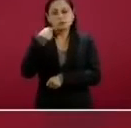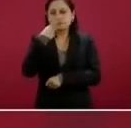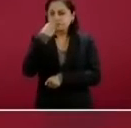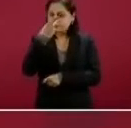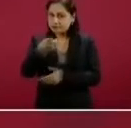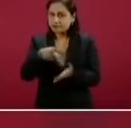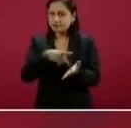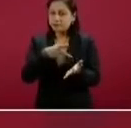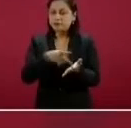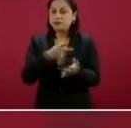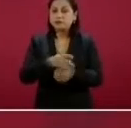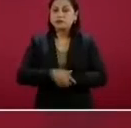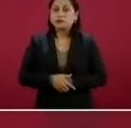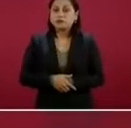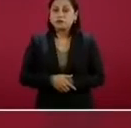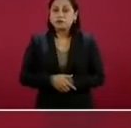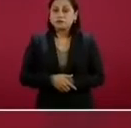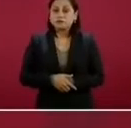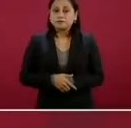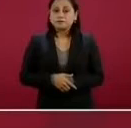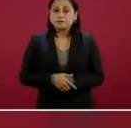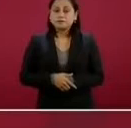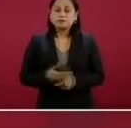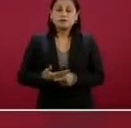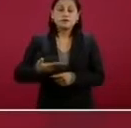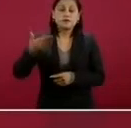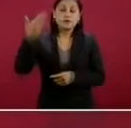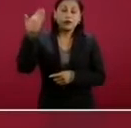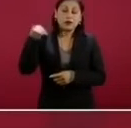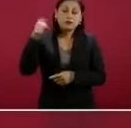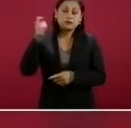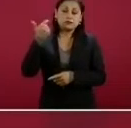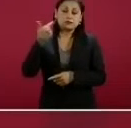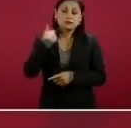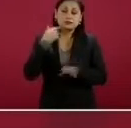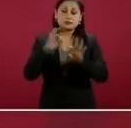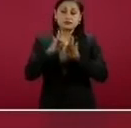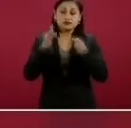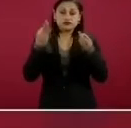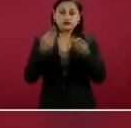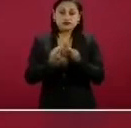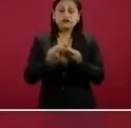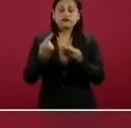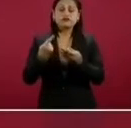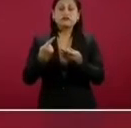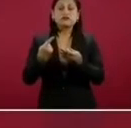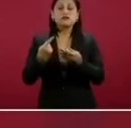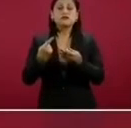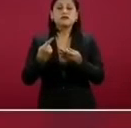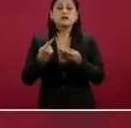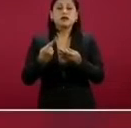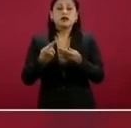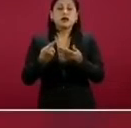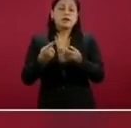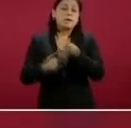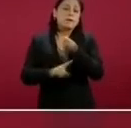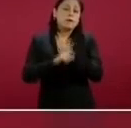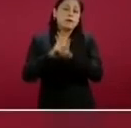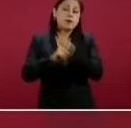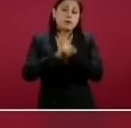se dejó crecer mucho el problema, fue equivocada la